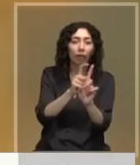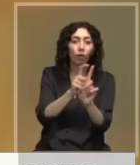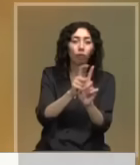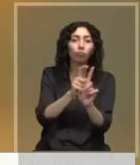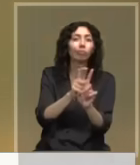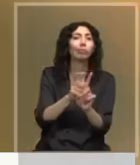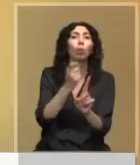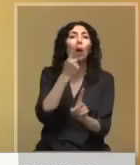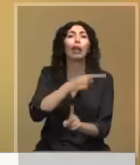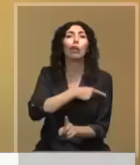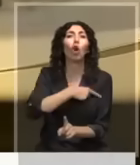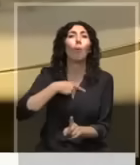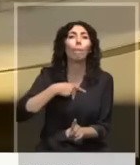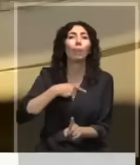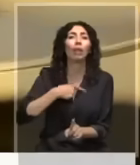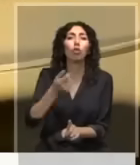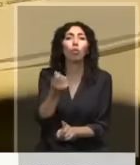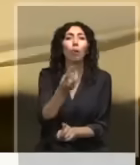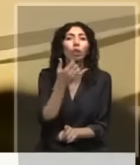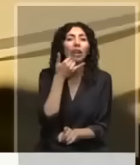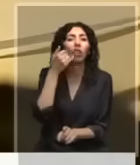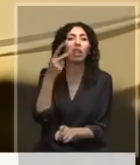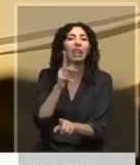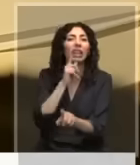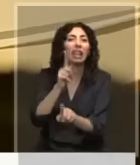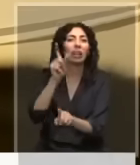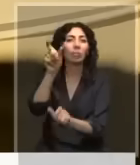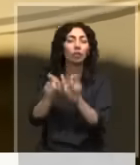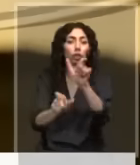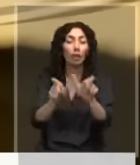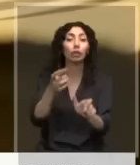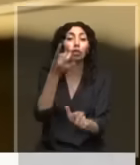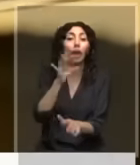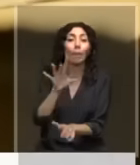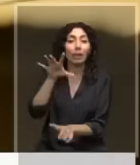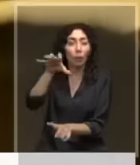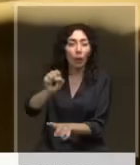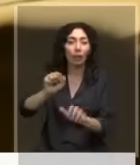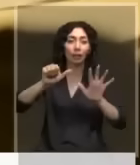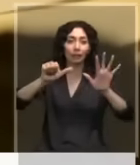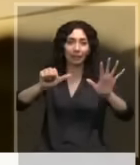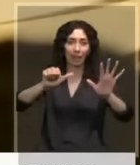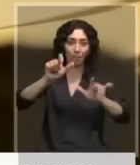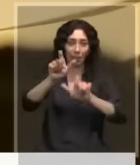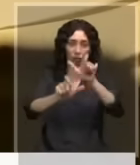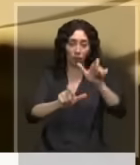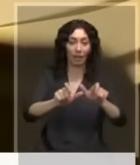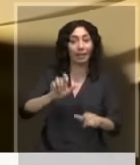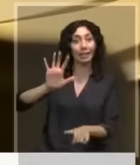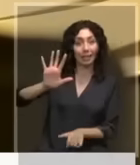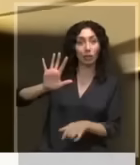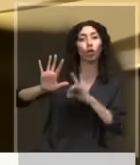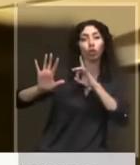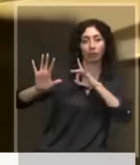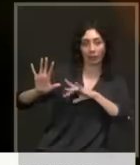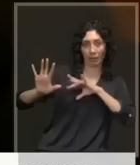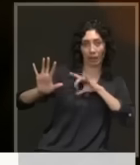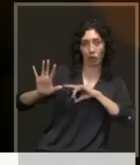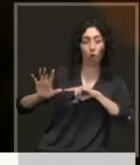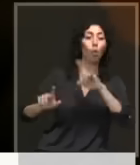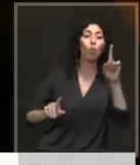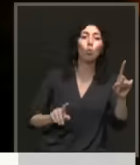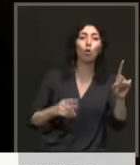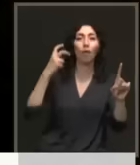11 contactos. Solo se pudo establecer la identidad de 6 de ellos, 5 chilenos y un ciudadano